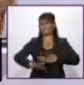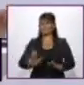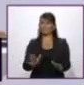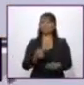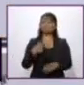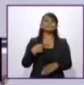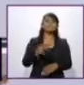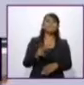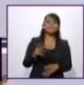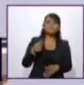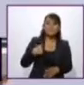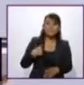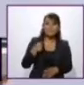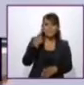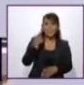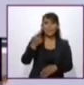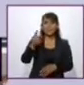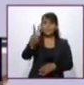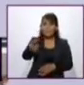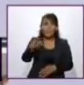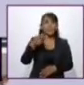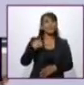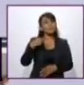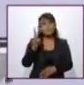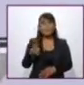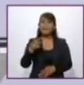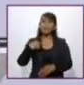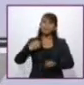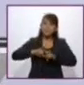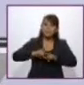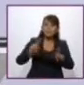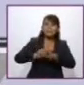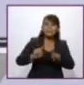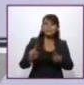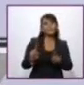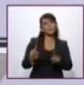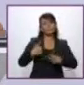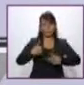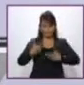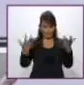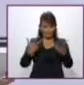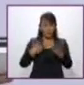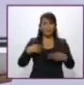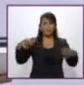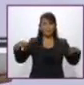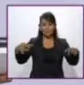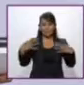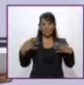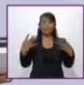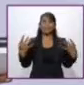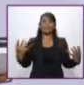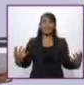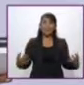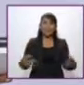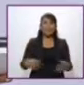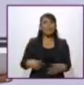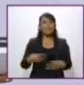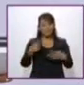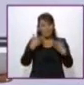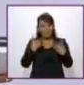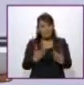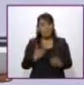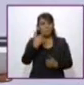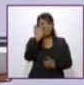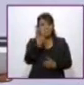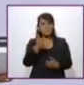gente? Somos diferentes solamente actuando diferente. Yo, cuando sea gobernadora, a todos los funcionarios de todos los niveles voy a hacer